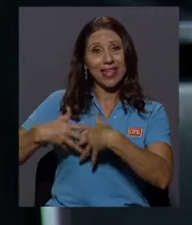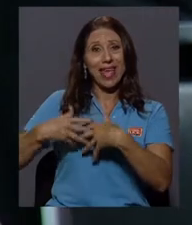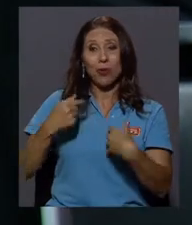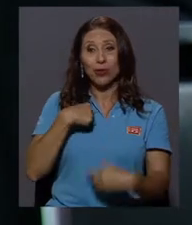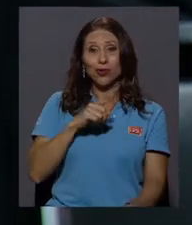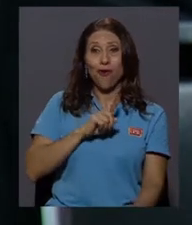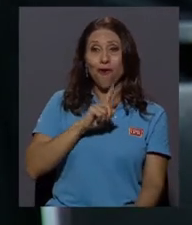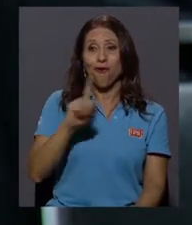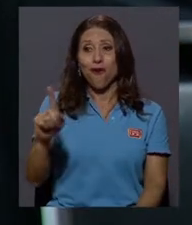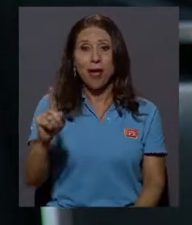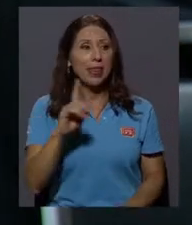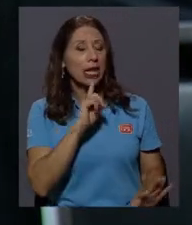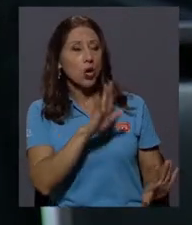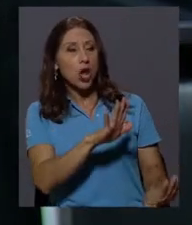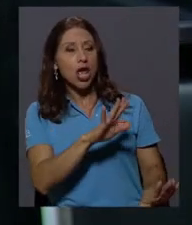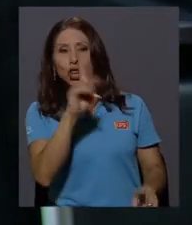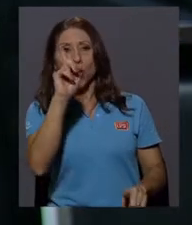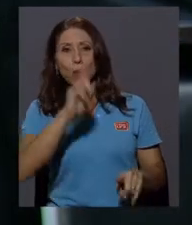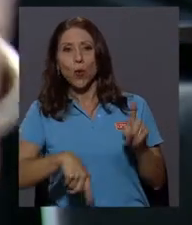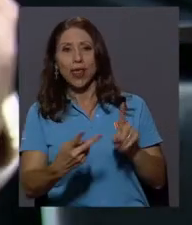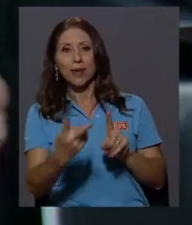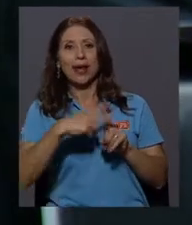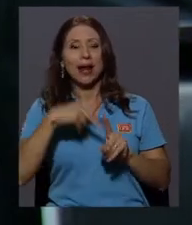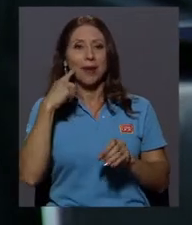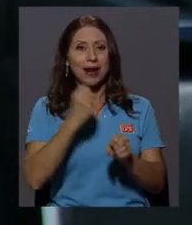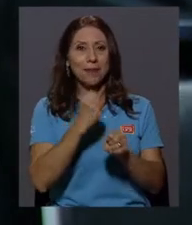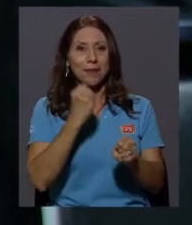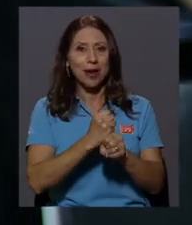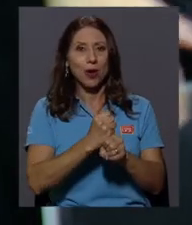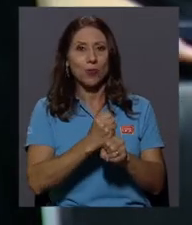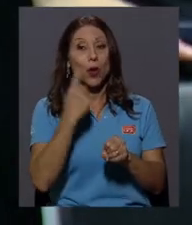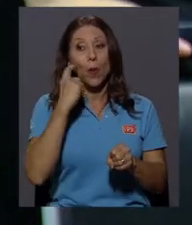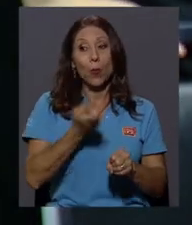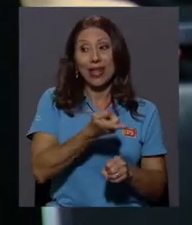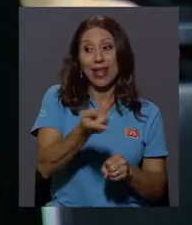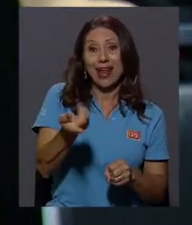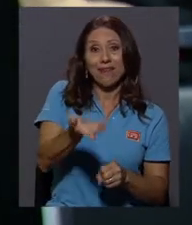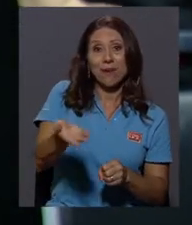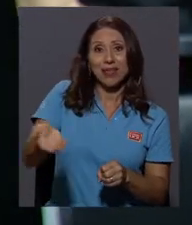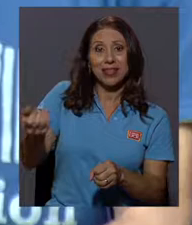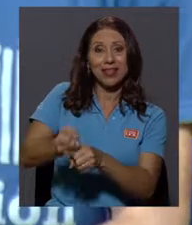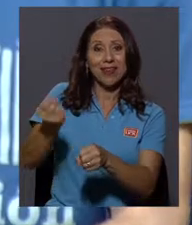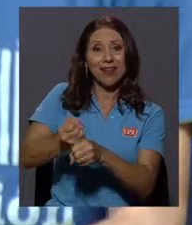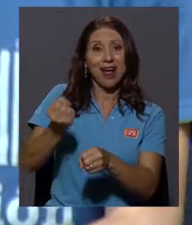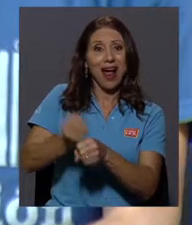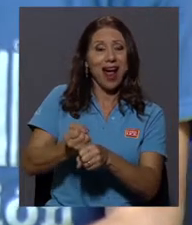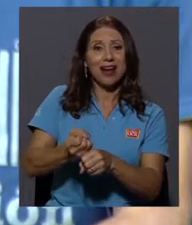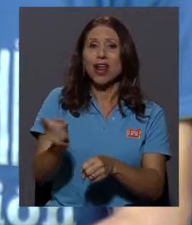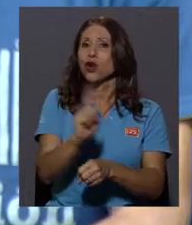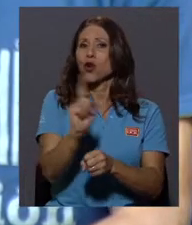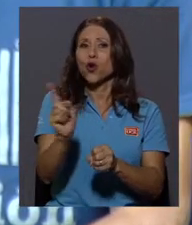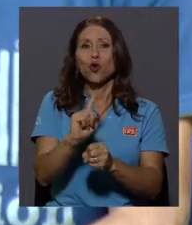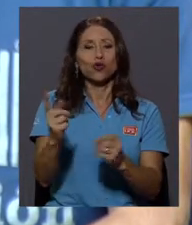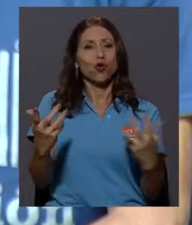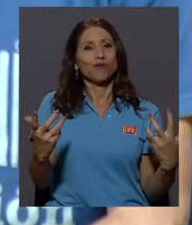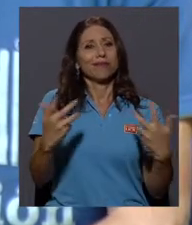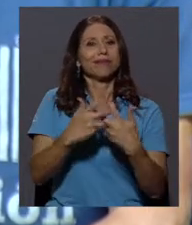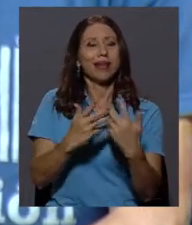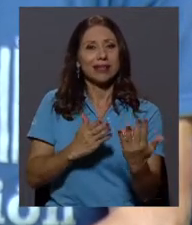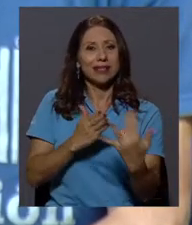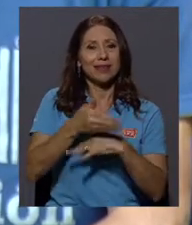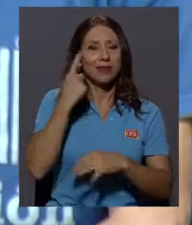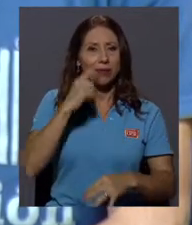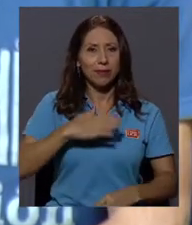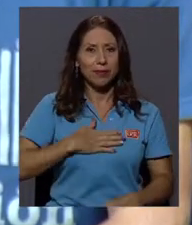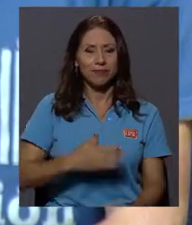me pararon y me dijeron que no podía aplicar para el empleo porque las herramientas con las que iba a trabajar en mi vida diaria no iban a ser accesibles